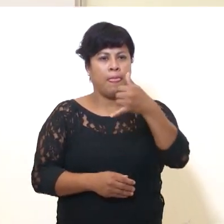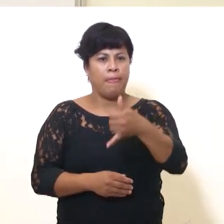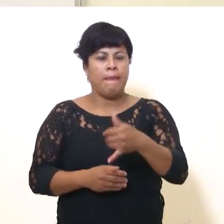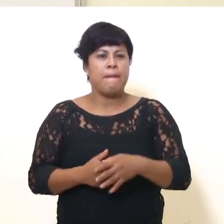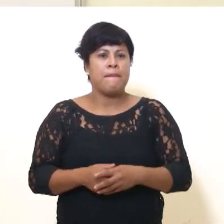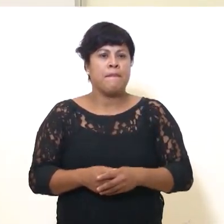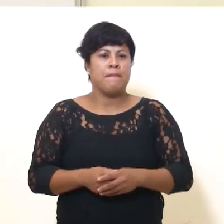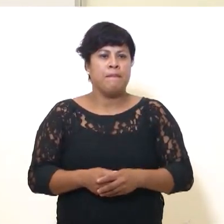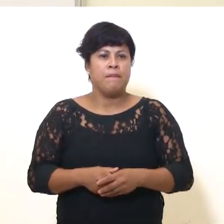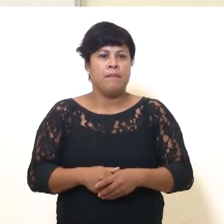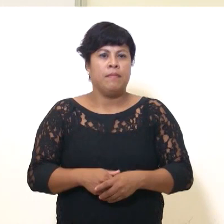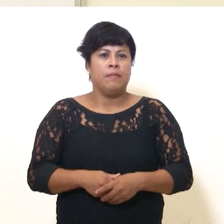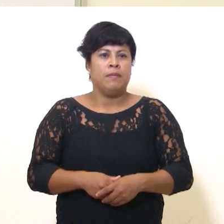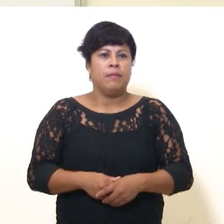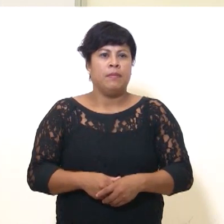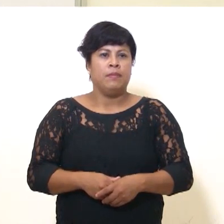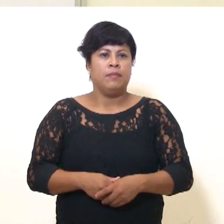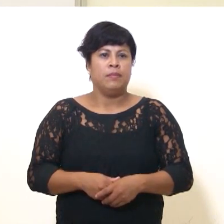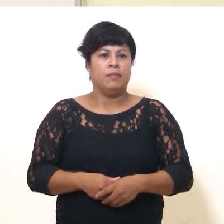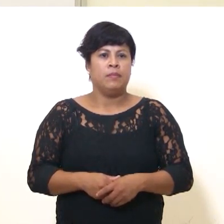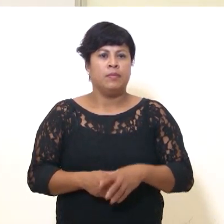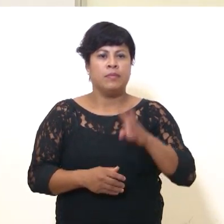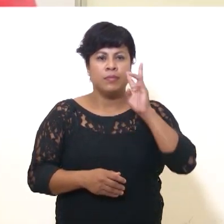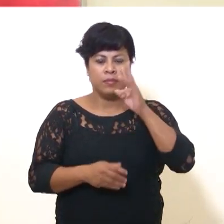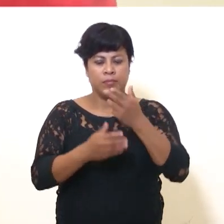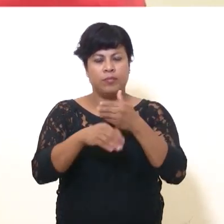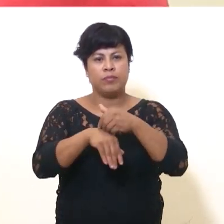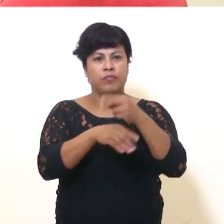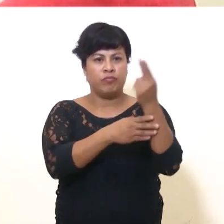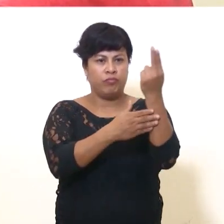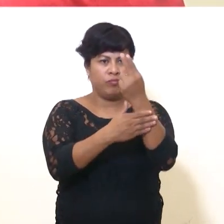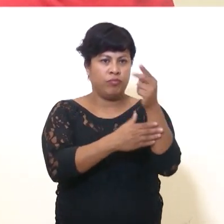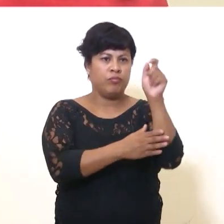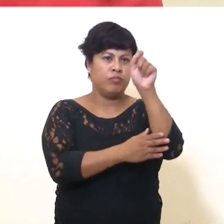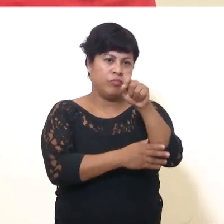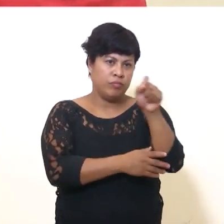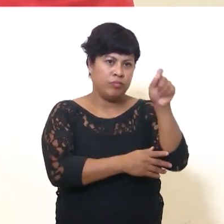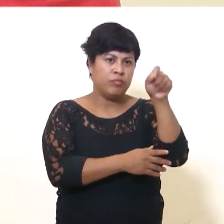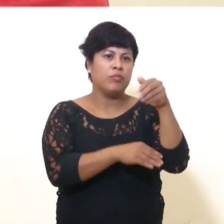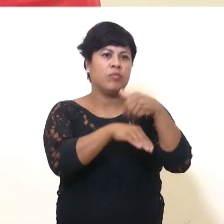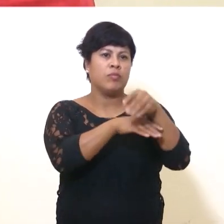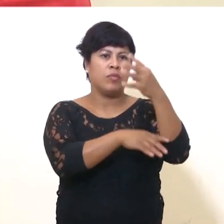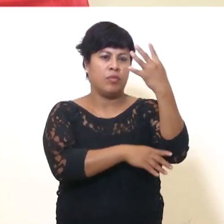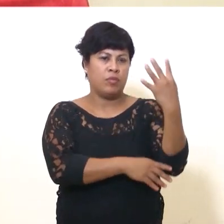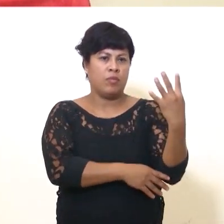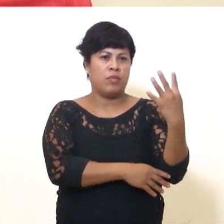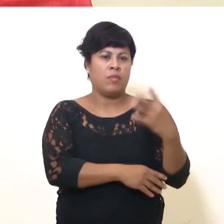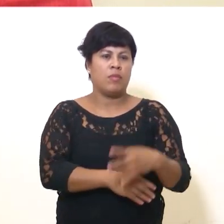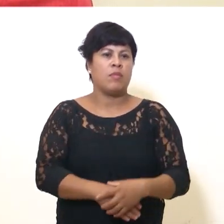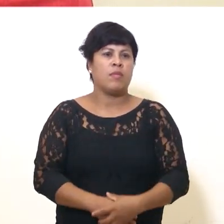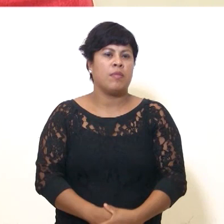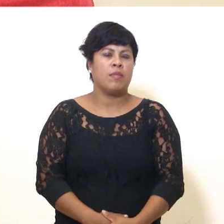4. Y lo voy a representar aquí.